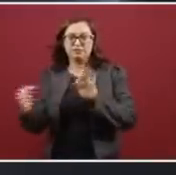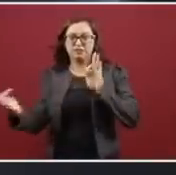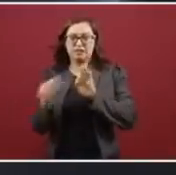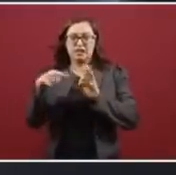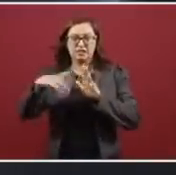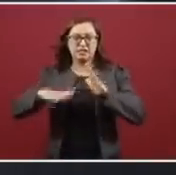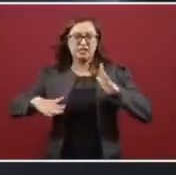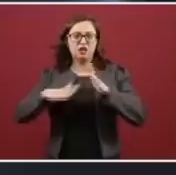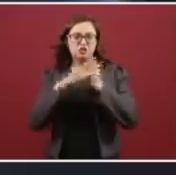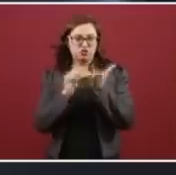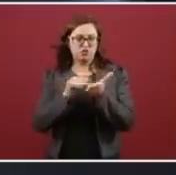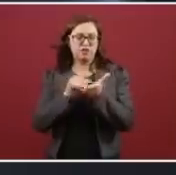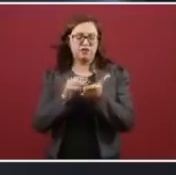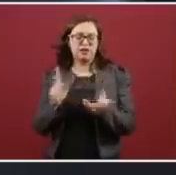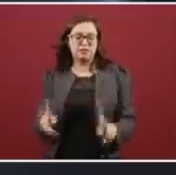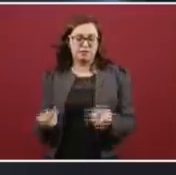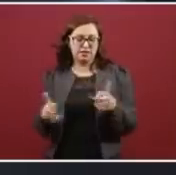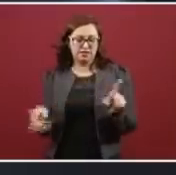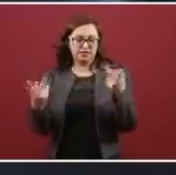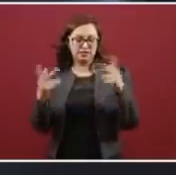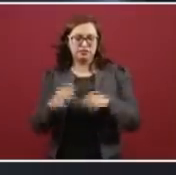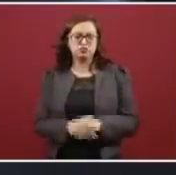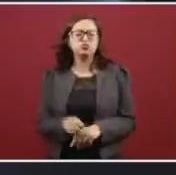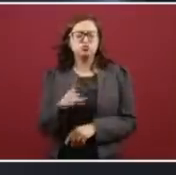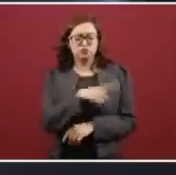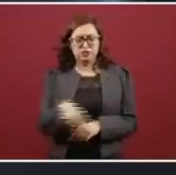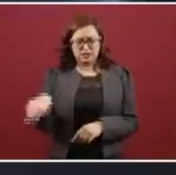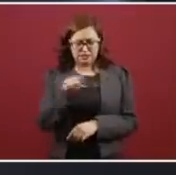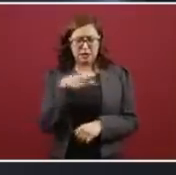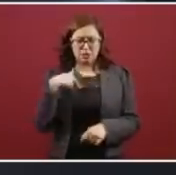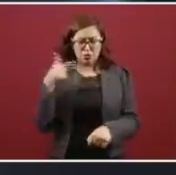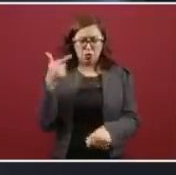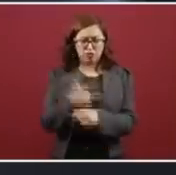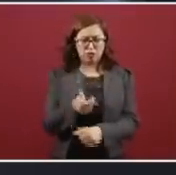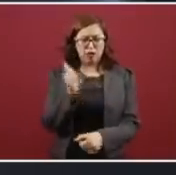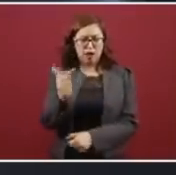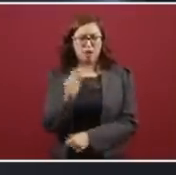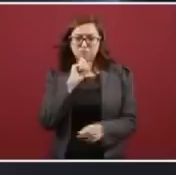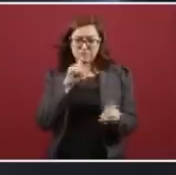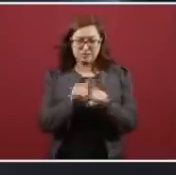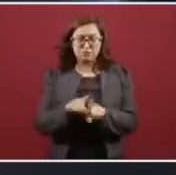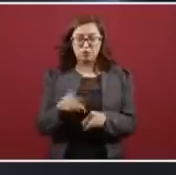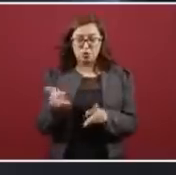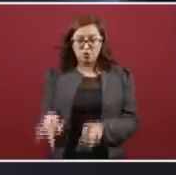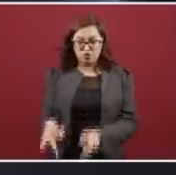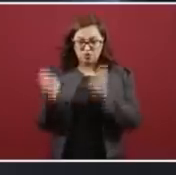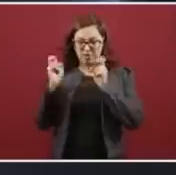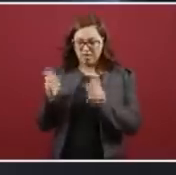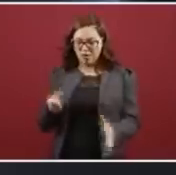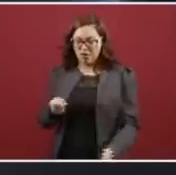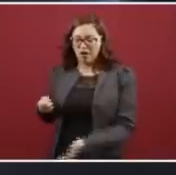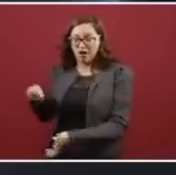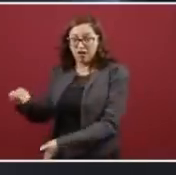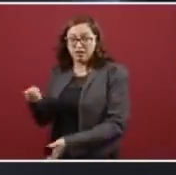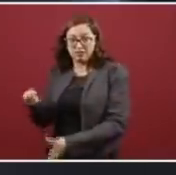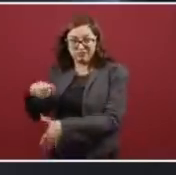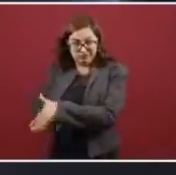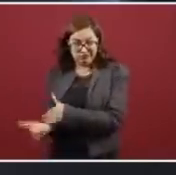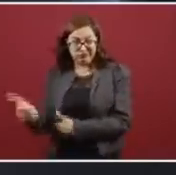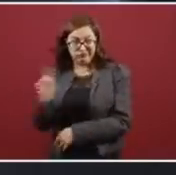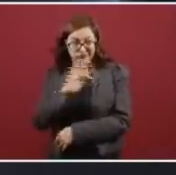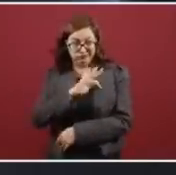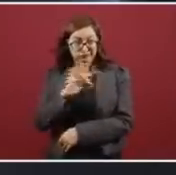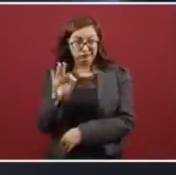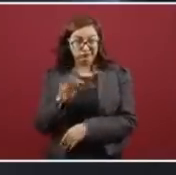de tlateloco que una ciudad de méxico se han encontrado ustedes los inspectores han encontrado esta misma práctica en donde pues vendan la